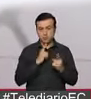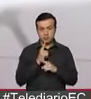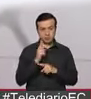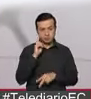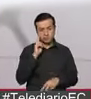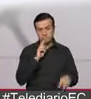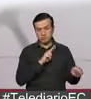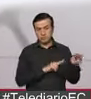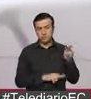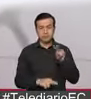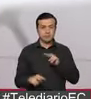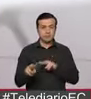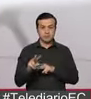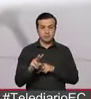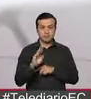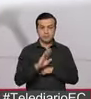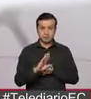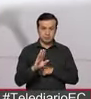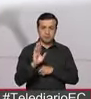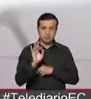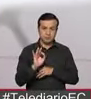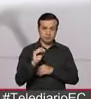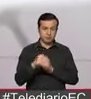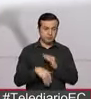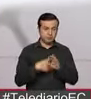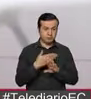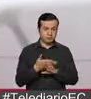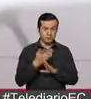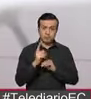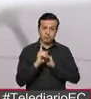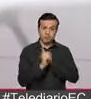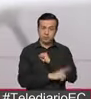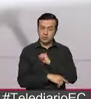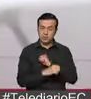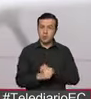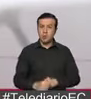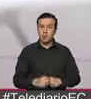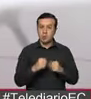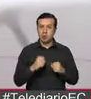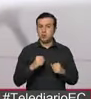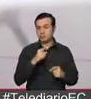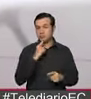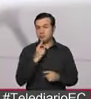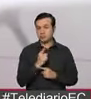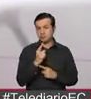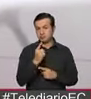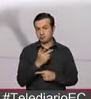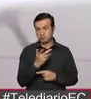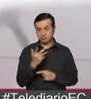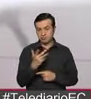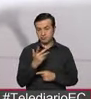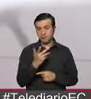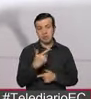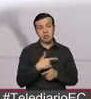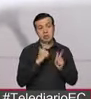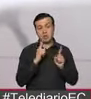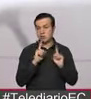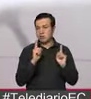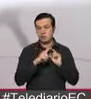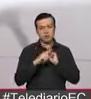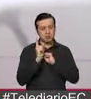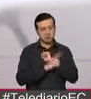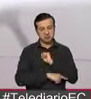ya puedan llegar a sanciones penales fuertes como corresponde y evitar así la impunidad